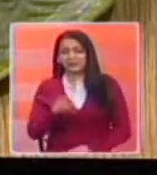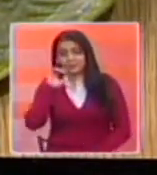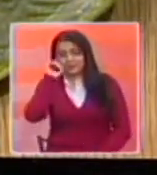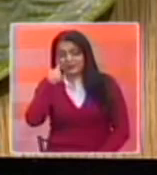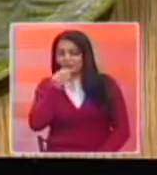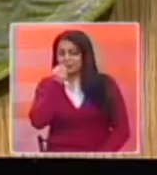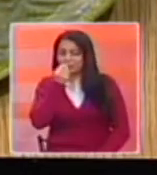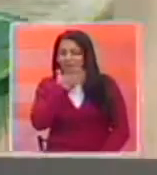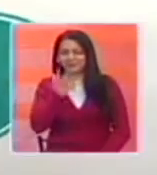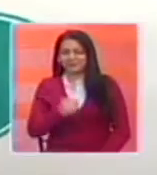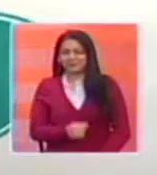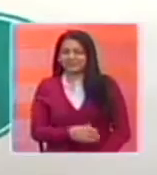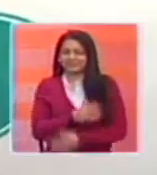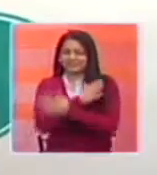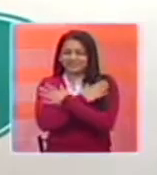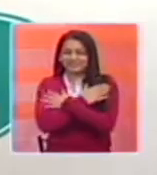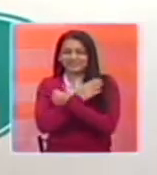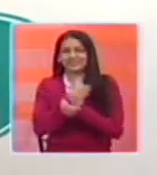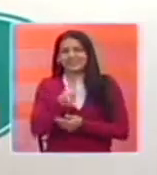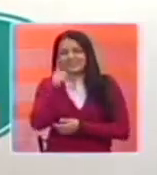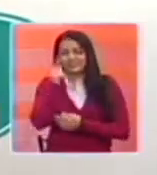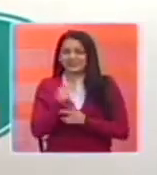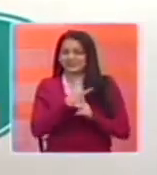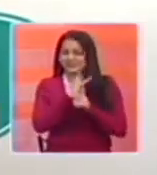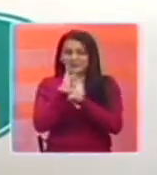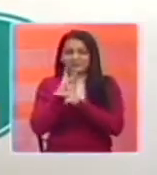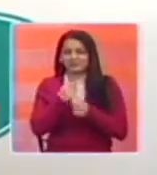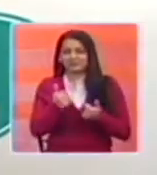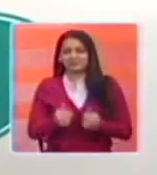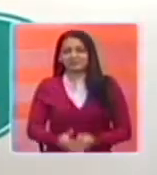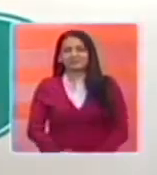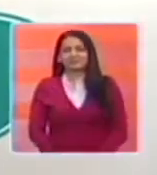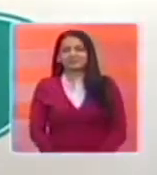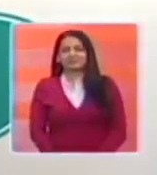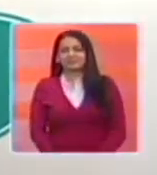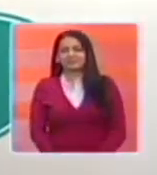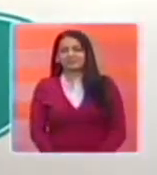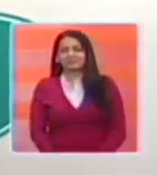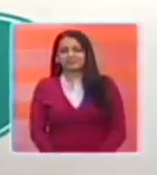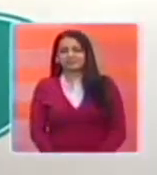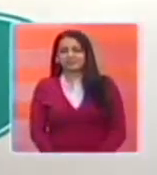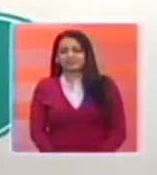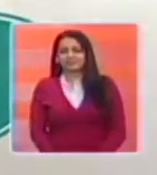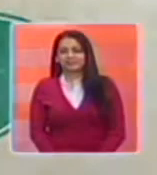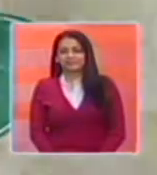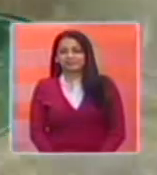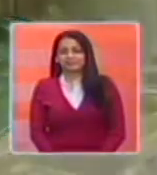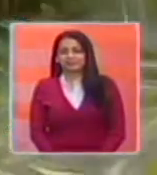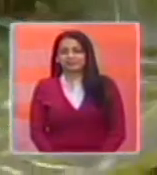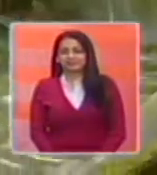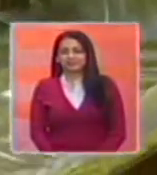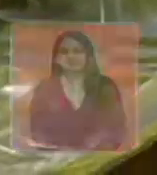quiero mucho, un beso grande, un abrazo inmenso y un diluvio de bendiciones para todos ustedes. Voy a abrirlo.